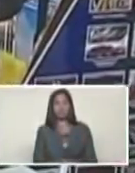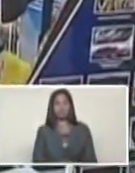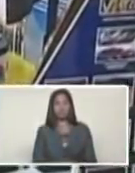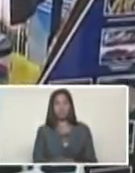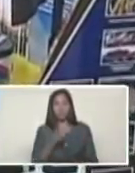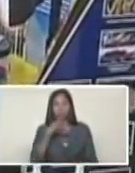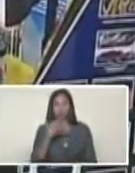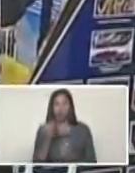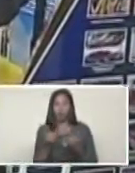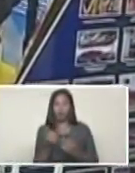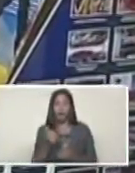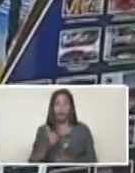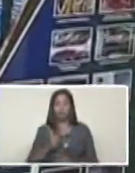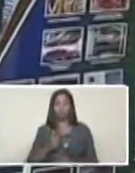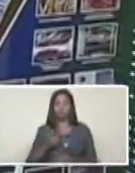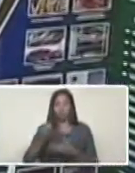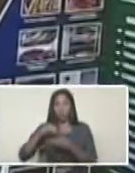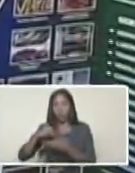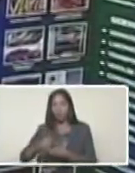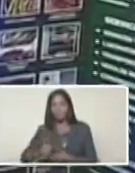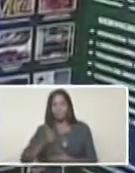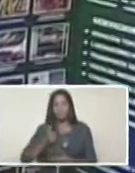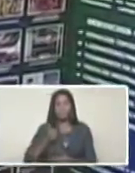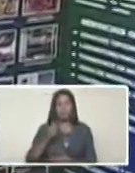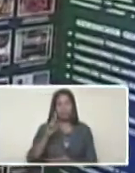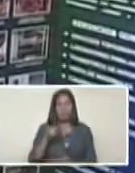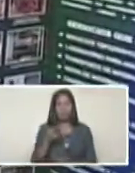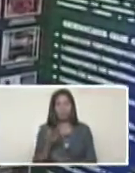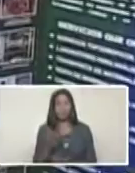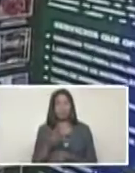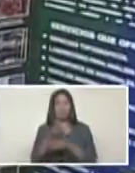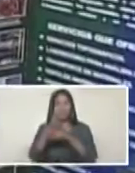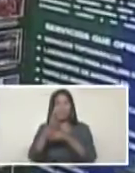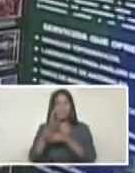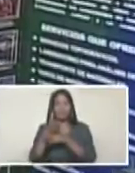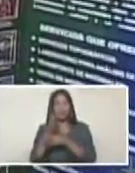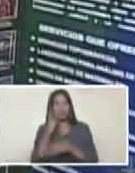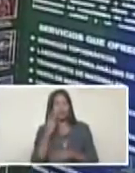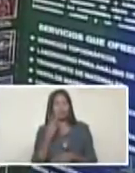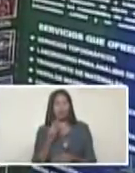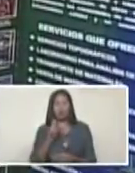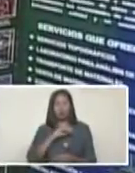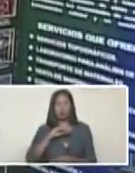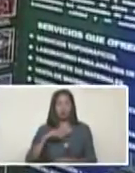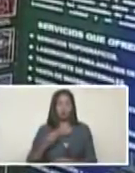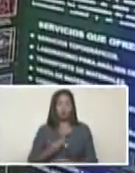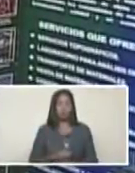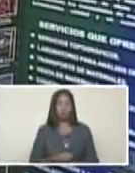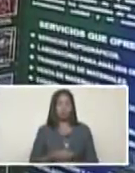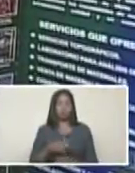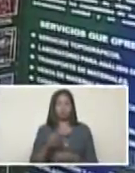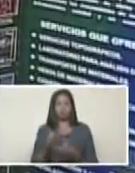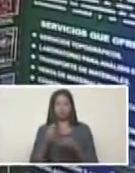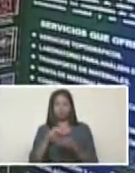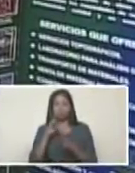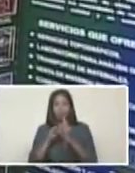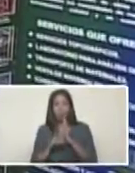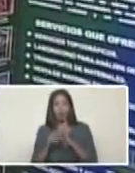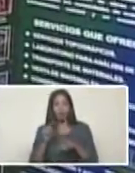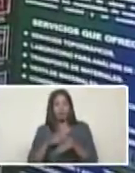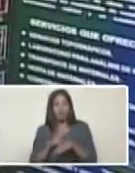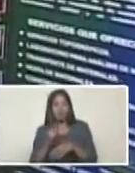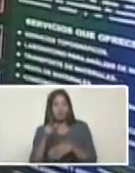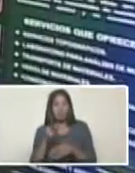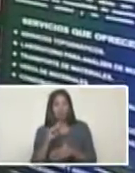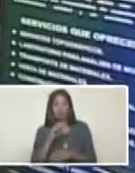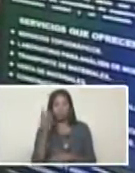bueno, ahorrar munición, que es en el caso de los simuladores. Ahorro de munición, ahorro de tiempo. Y eso que